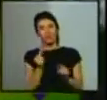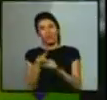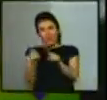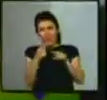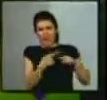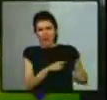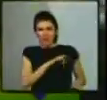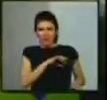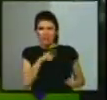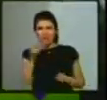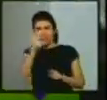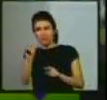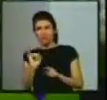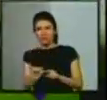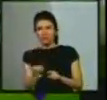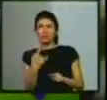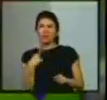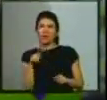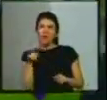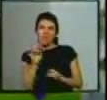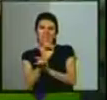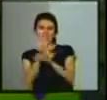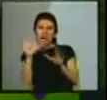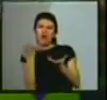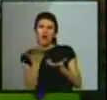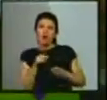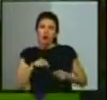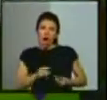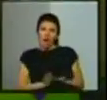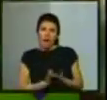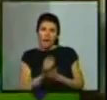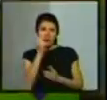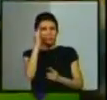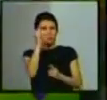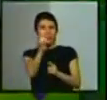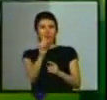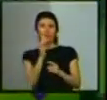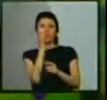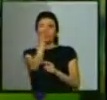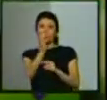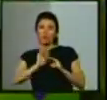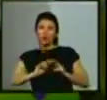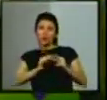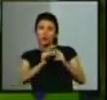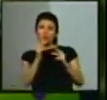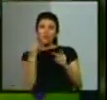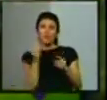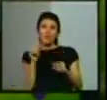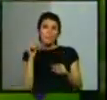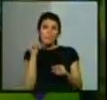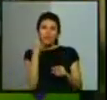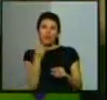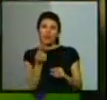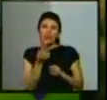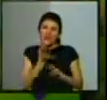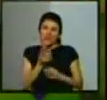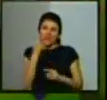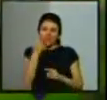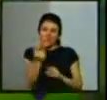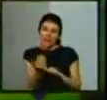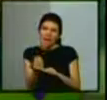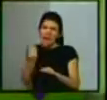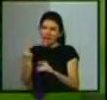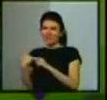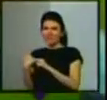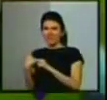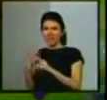claro que para poder construir futuro había que atreverse a mirar las profundidades y los horrores de lo que había ocurrido. Que